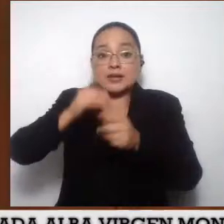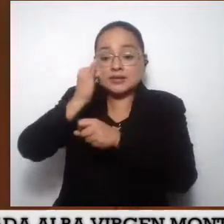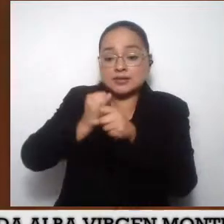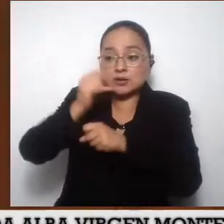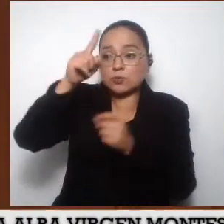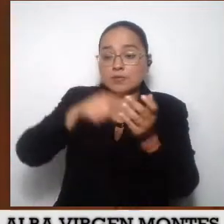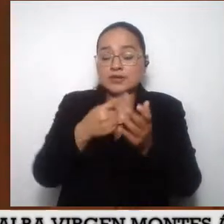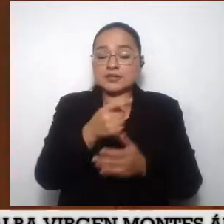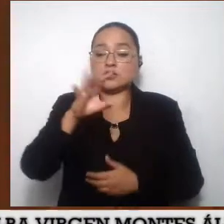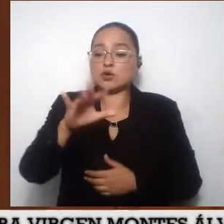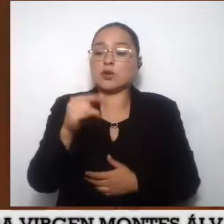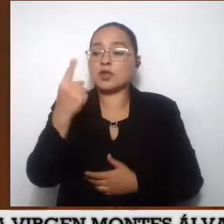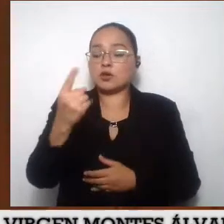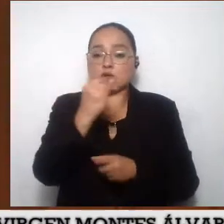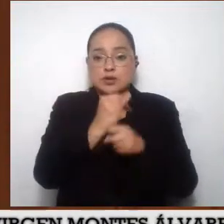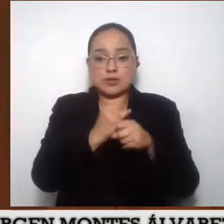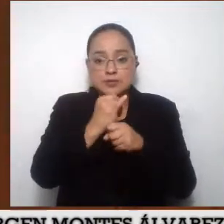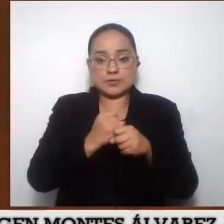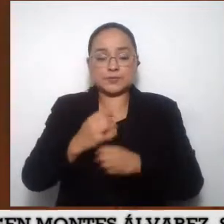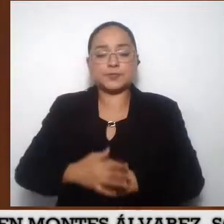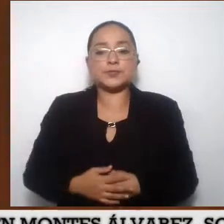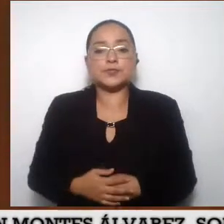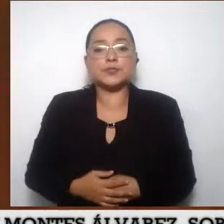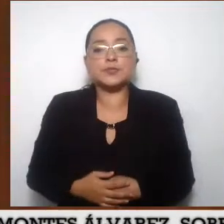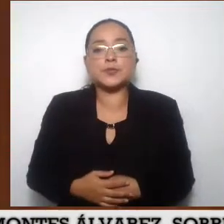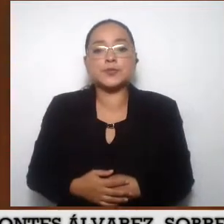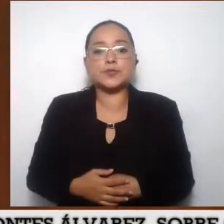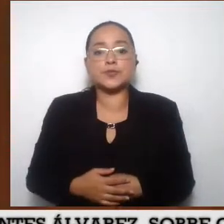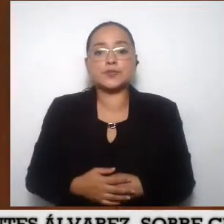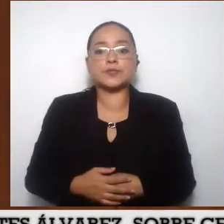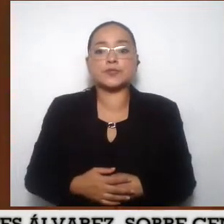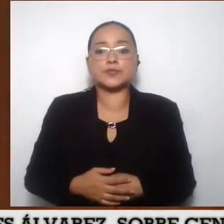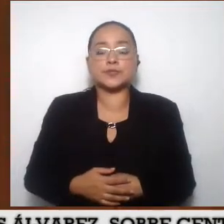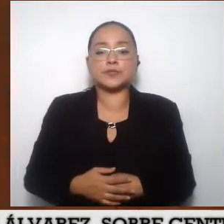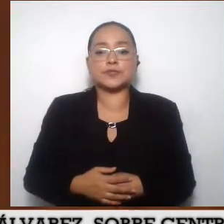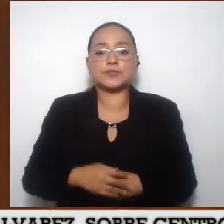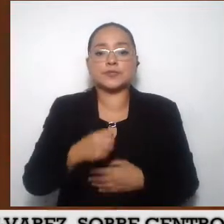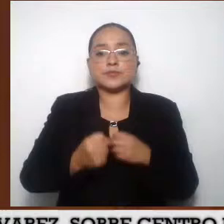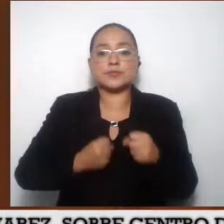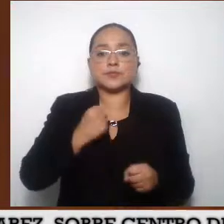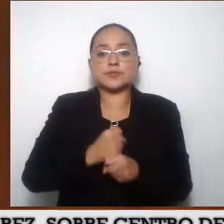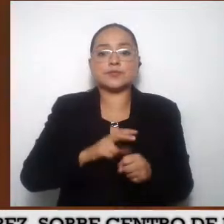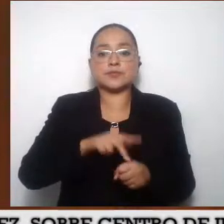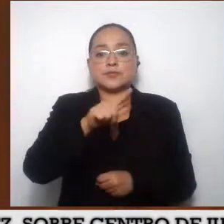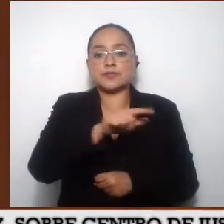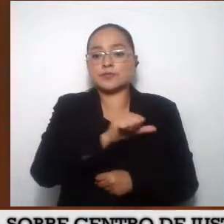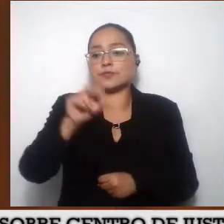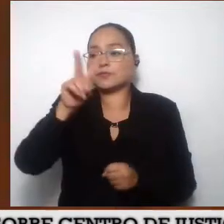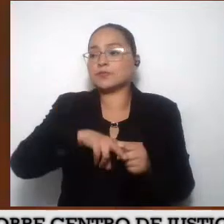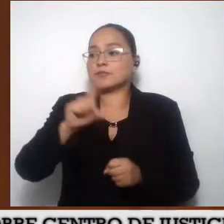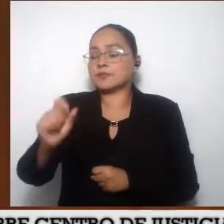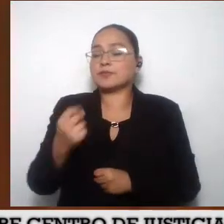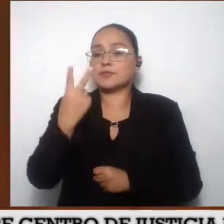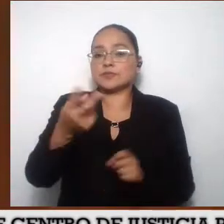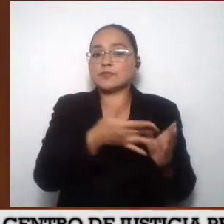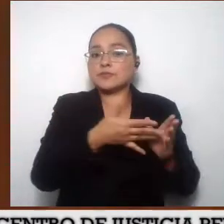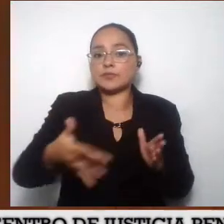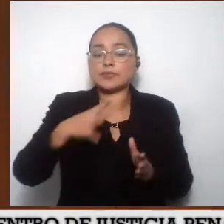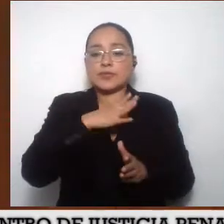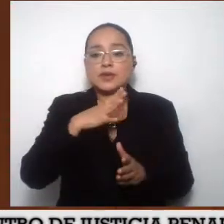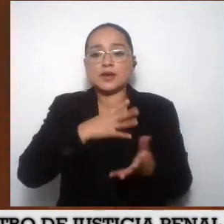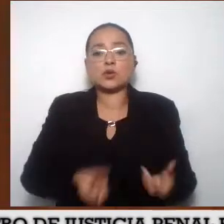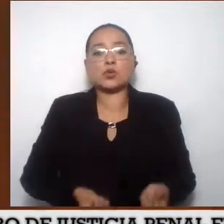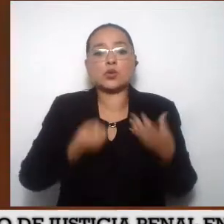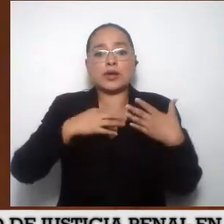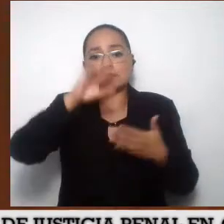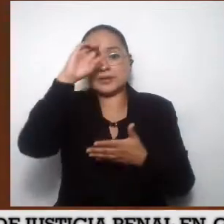1,151 averiguaciones previas. De 2017 al 2022, las estadísticas de delitos generales, según